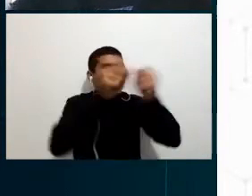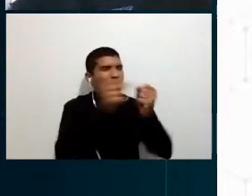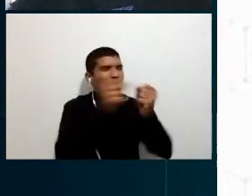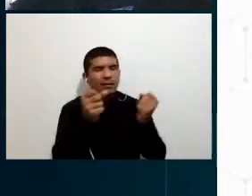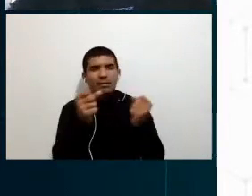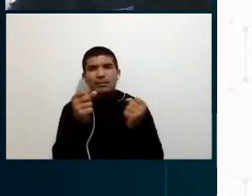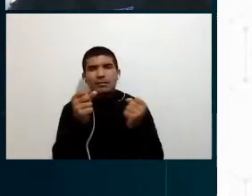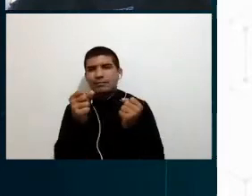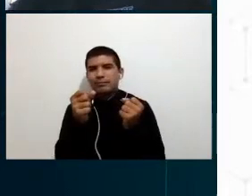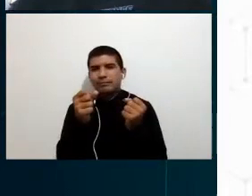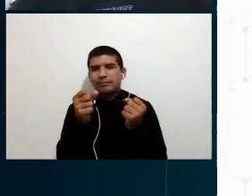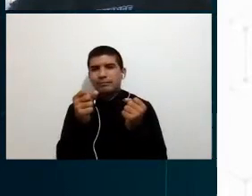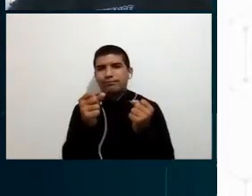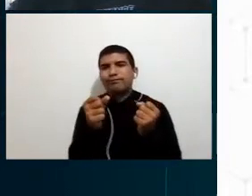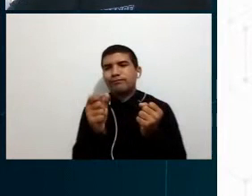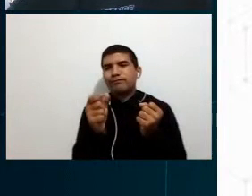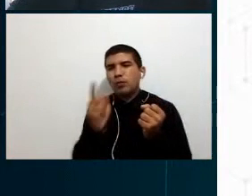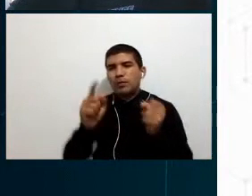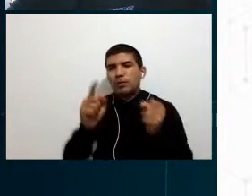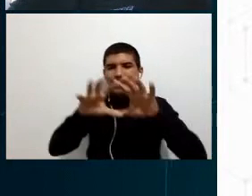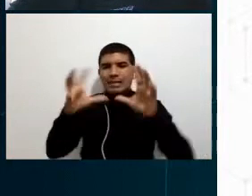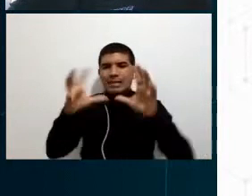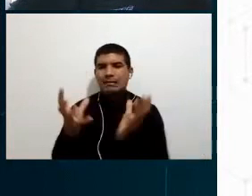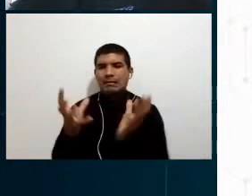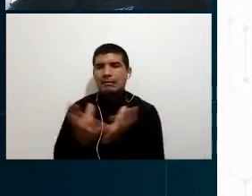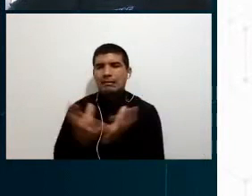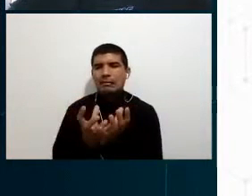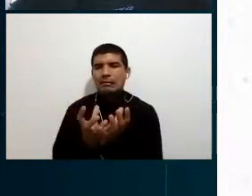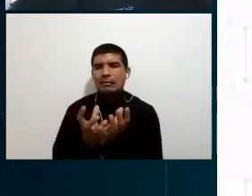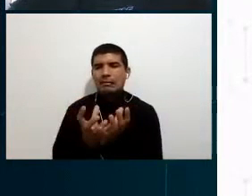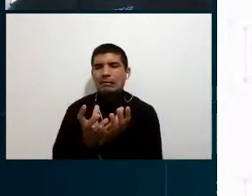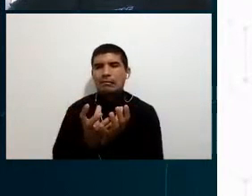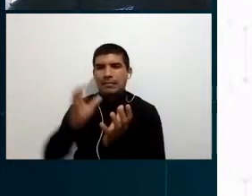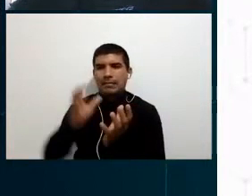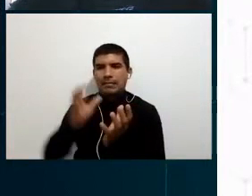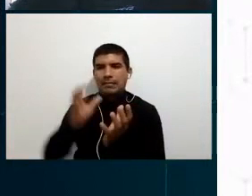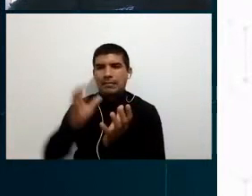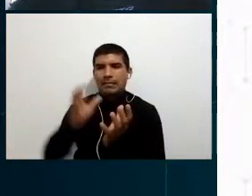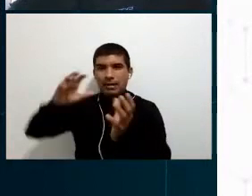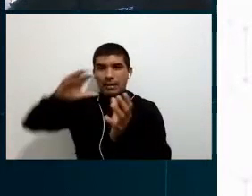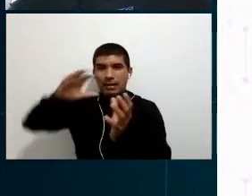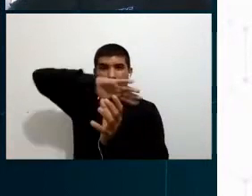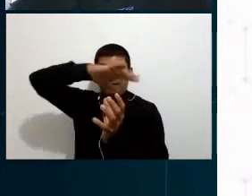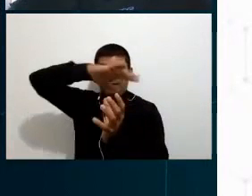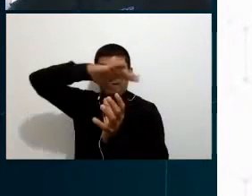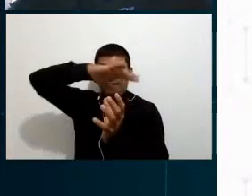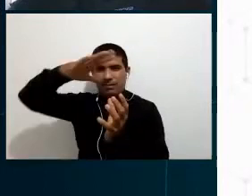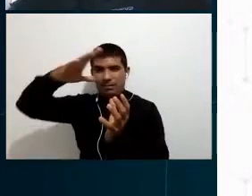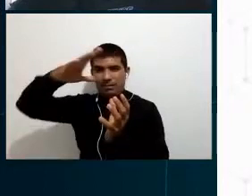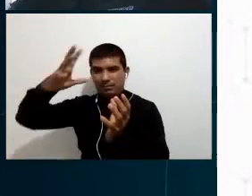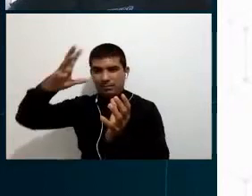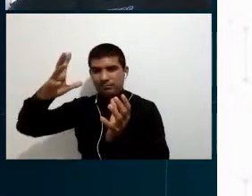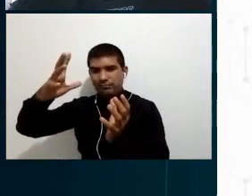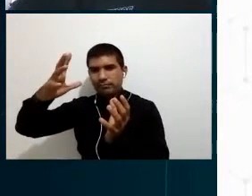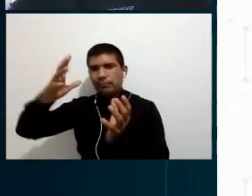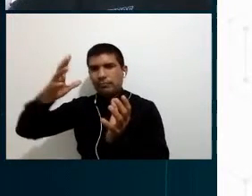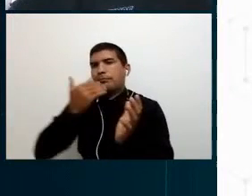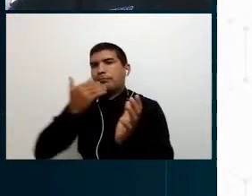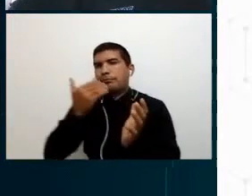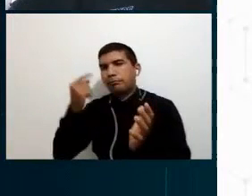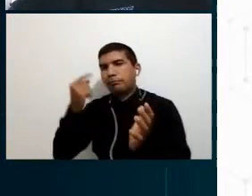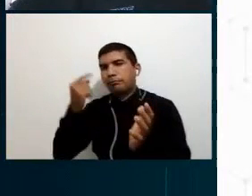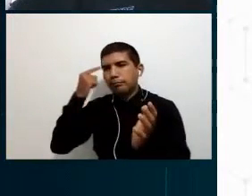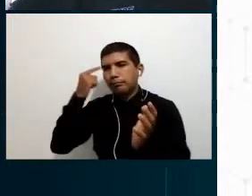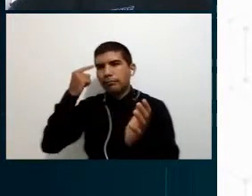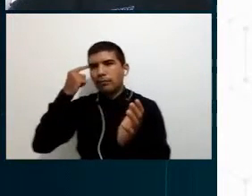95 años y esos 95 años nos representan una tonelada. Y acá, para